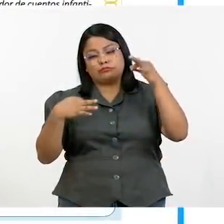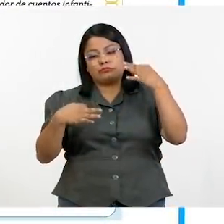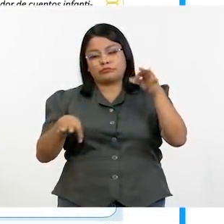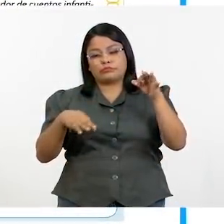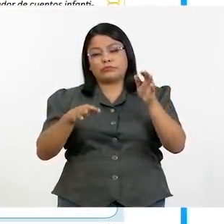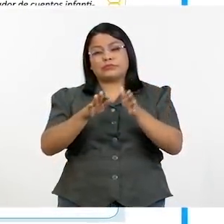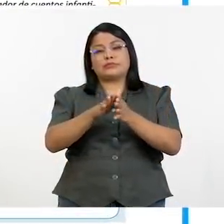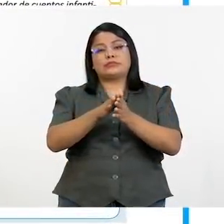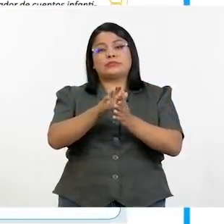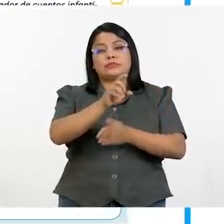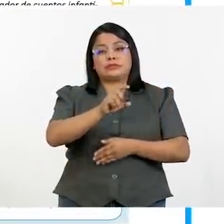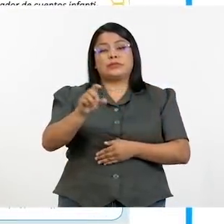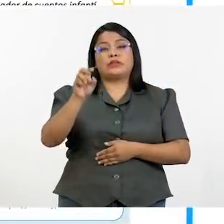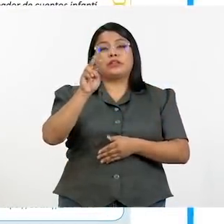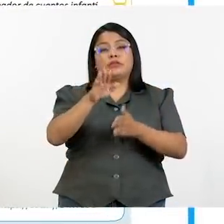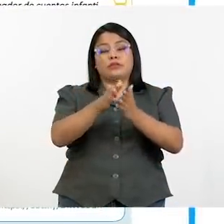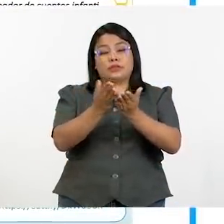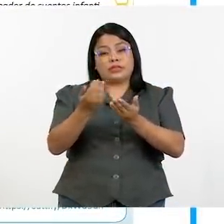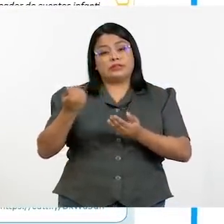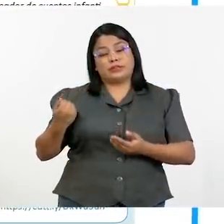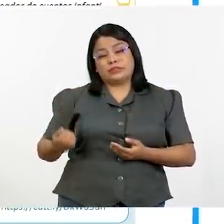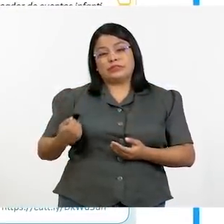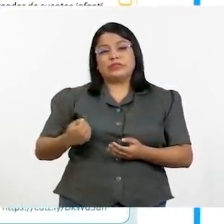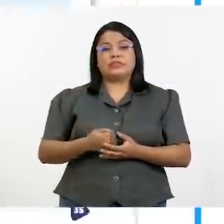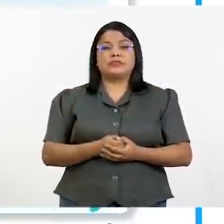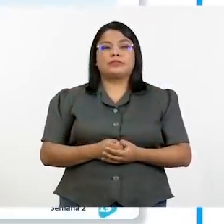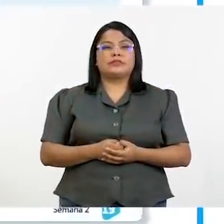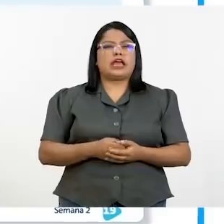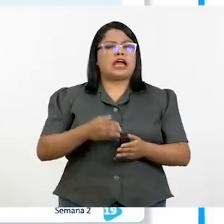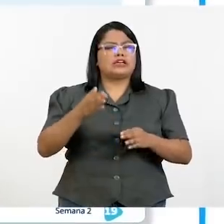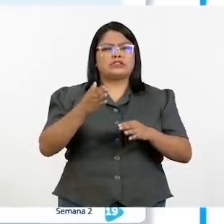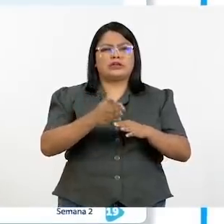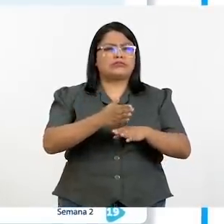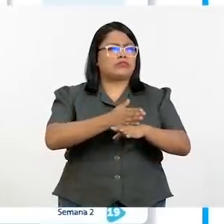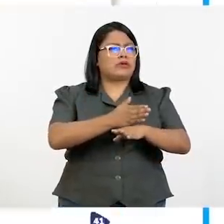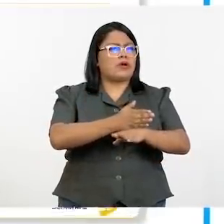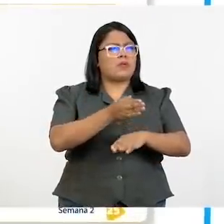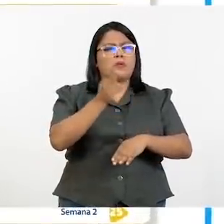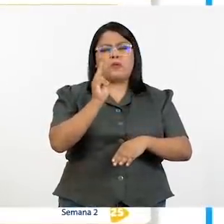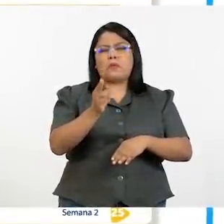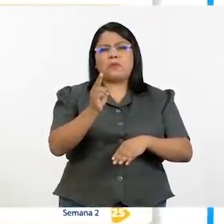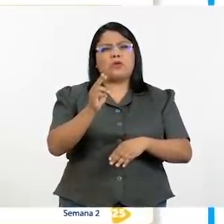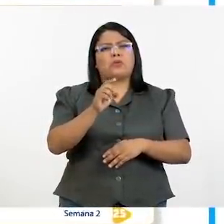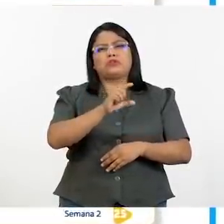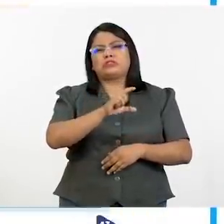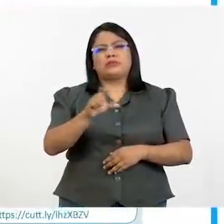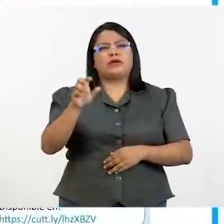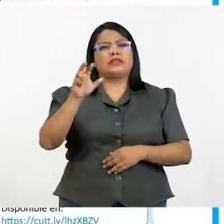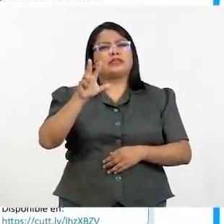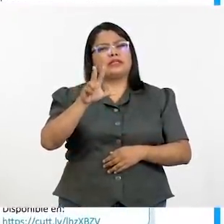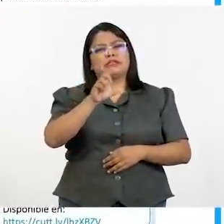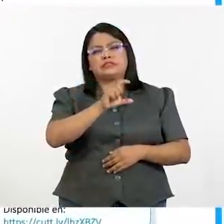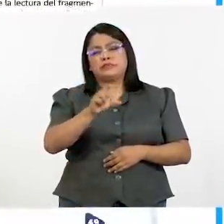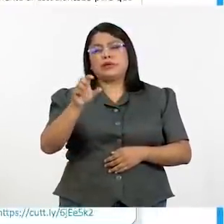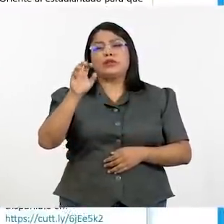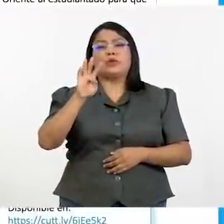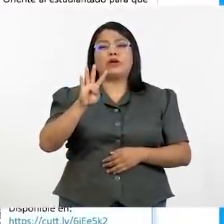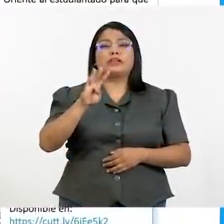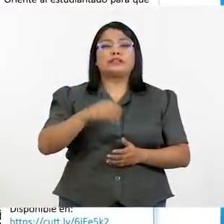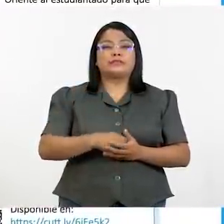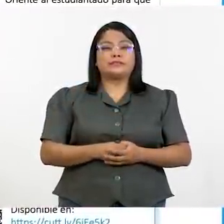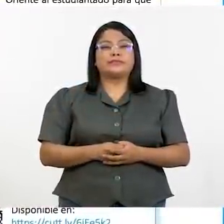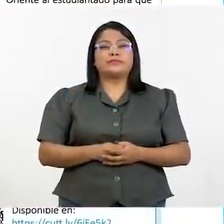páginas correspondientes a la semana 2 del libro de texto. Y así sucesivamente con las semanas 3 y la semana